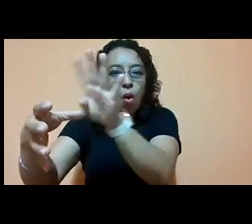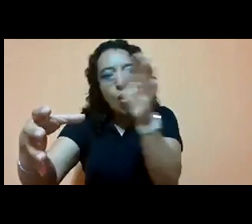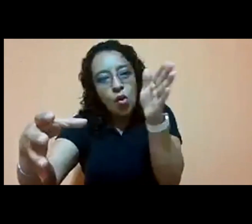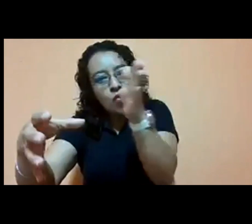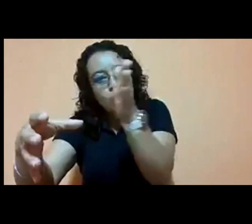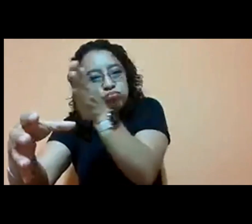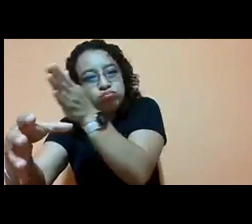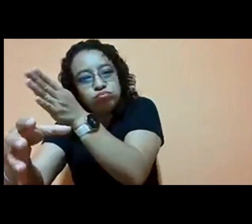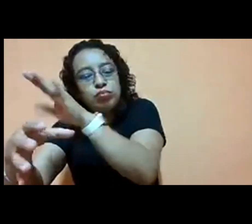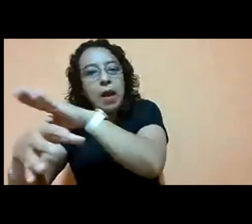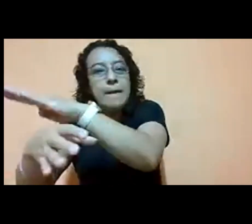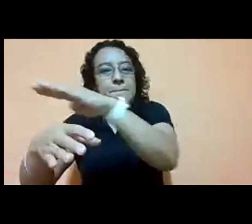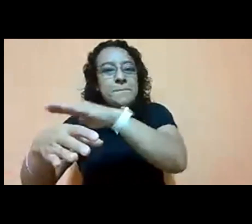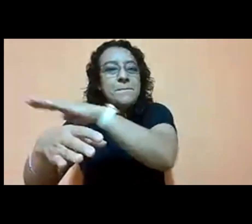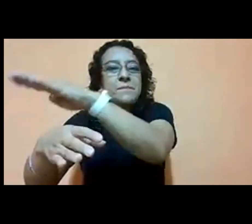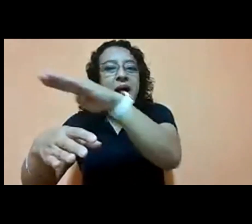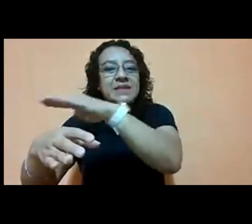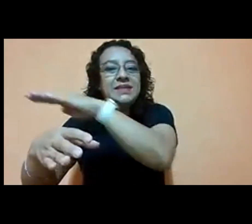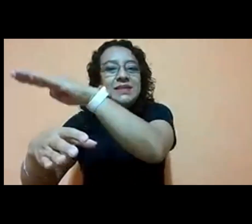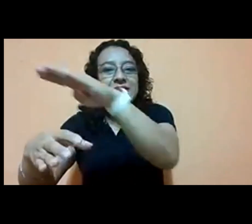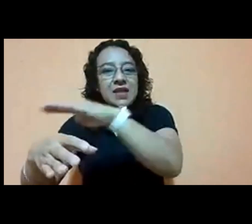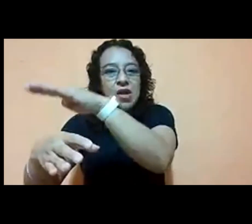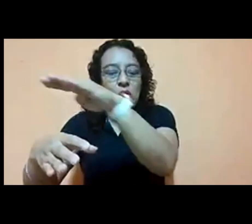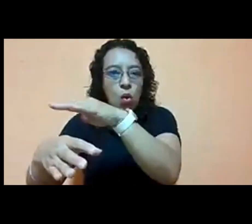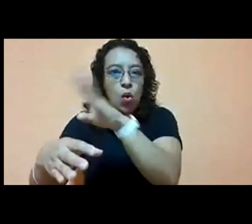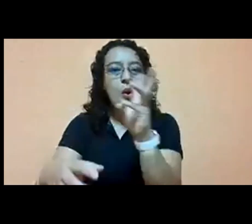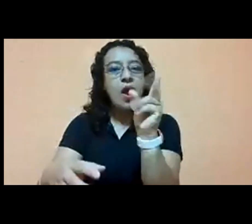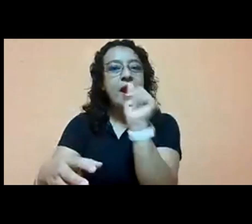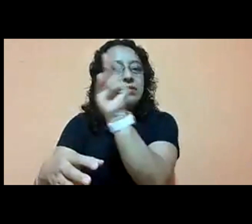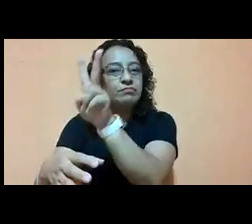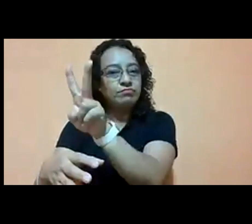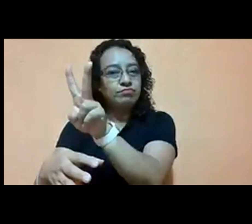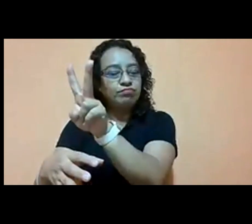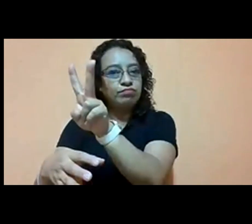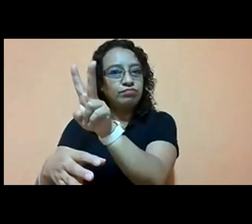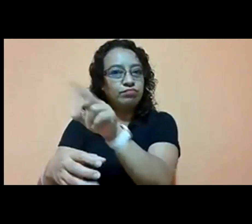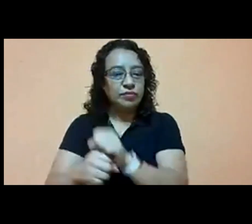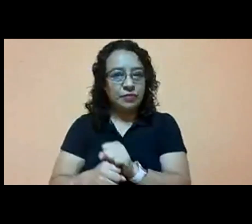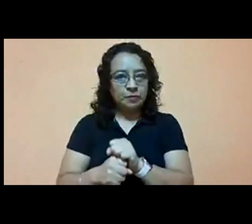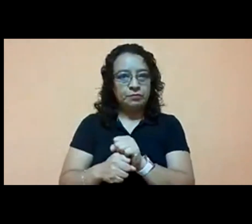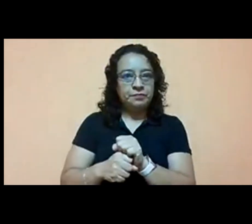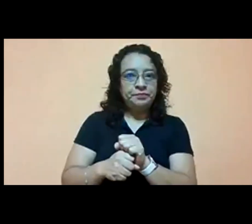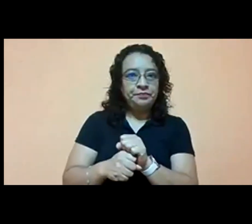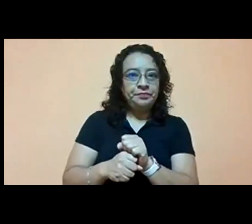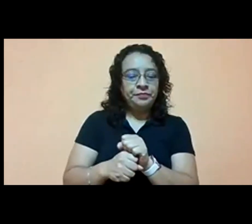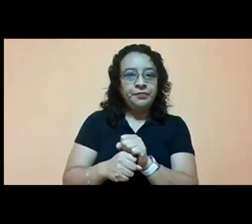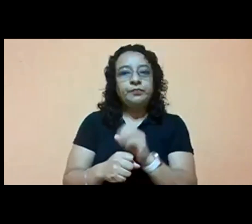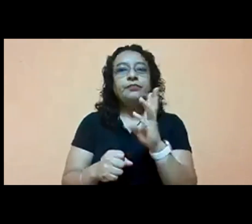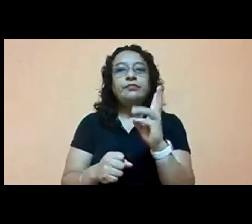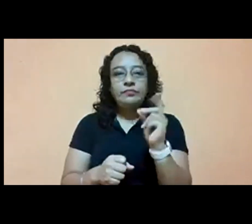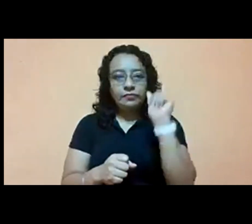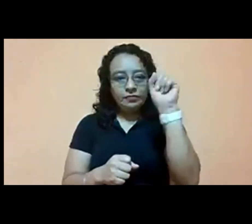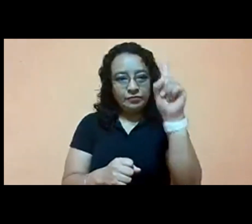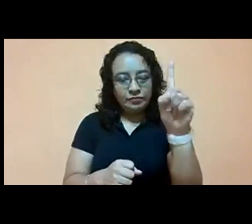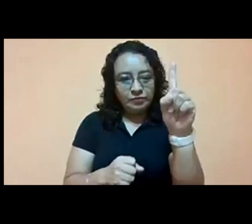básico. Entonces también les pido de favor a los estudiantes que puedan ingresar, si pertenecen a estos grados, que puedan